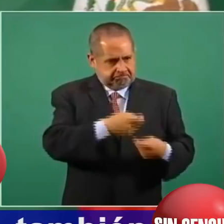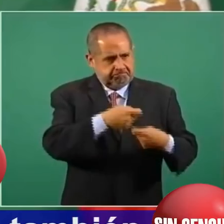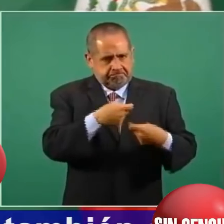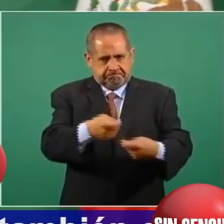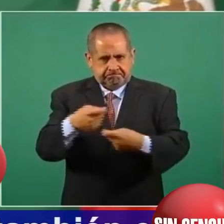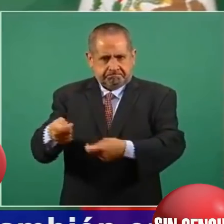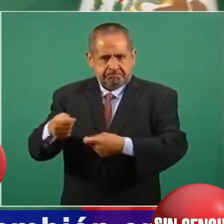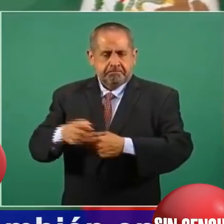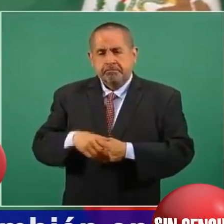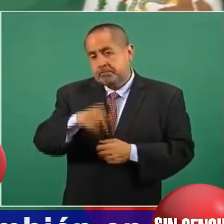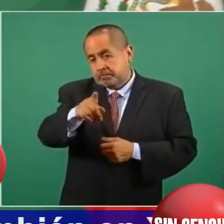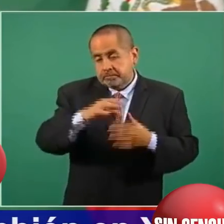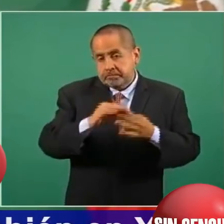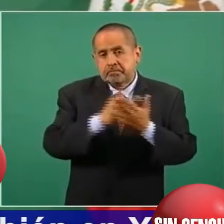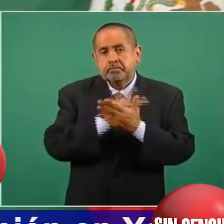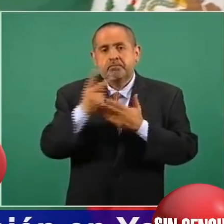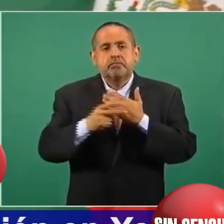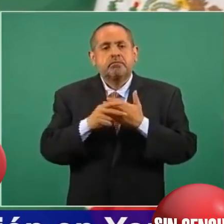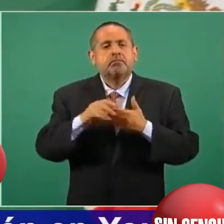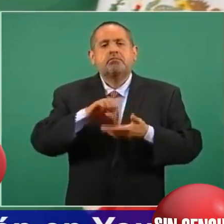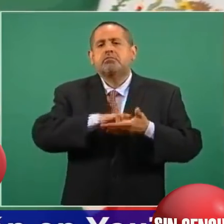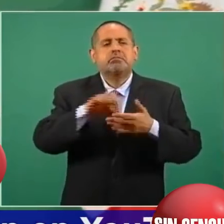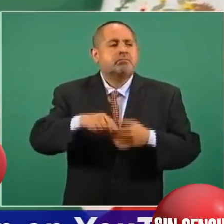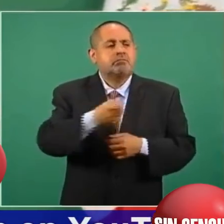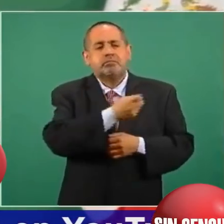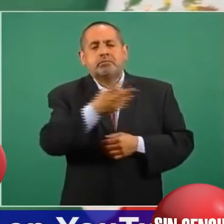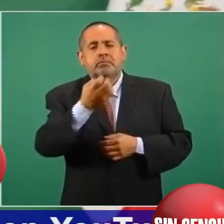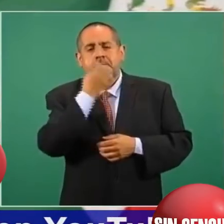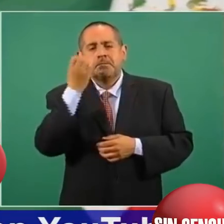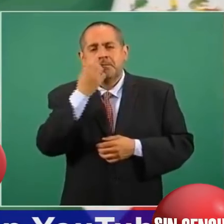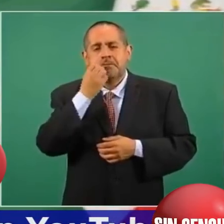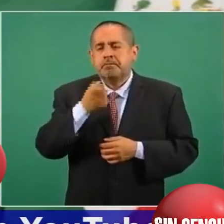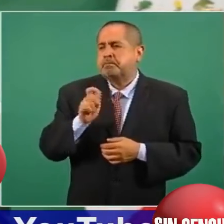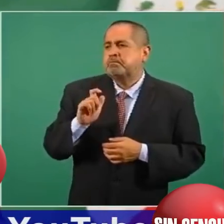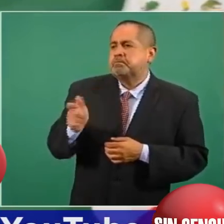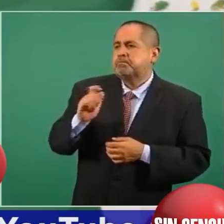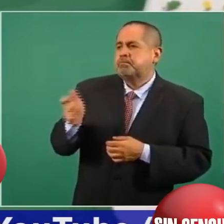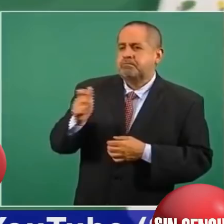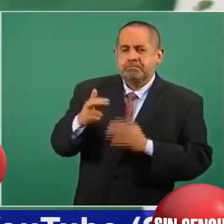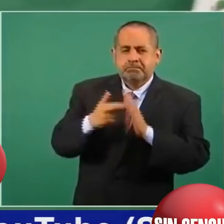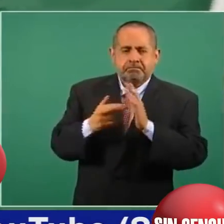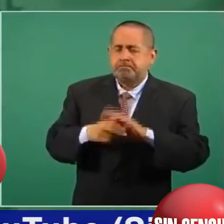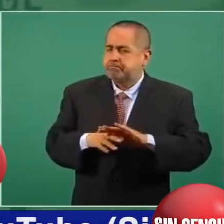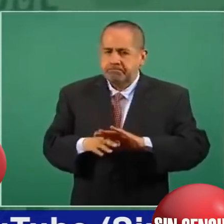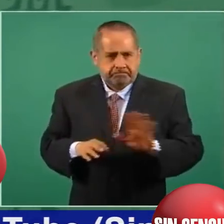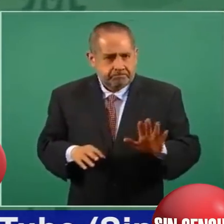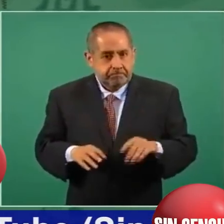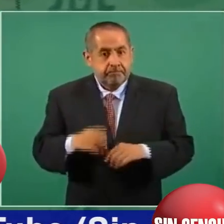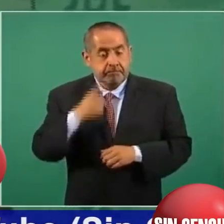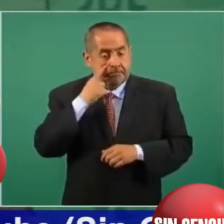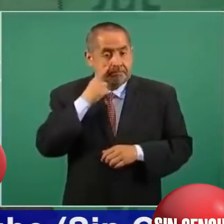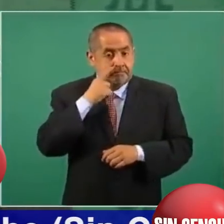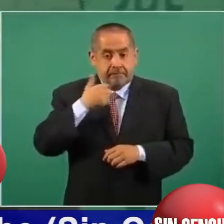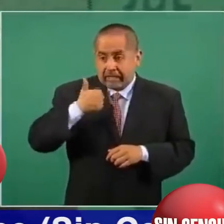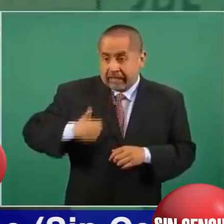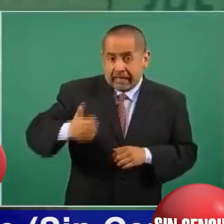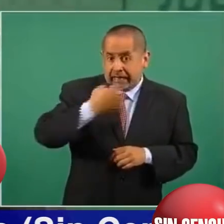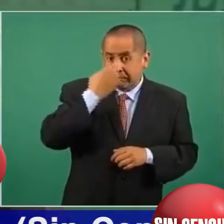programa por lo de las cuotas. Al momento que cada escuela tenga su